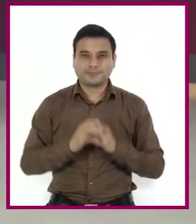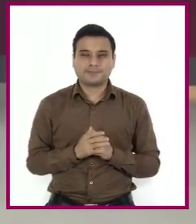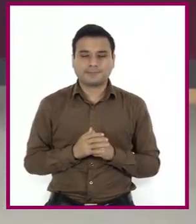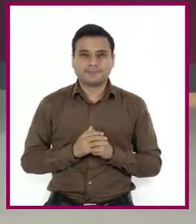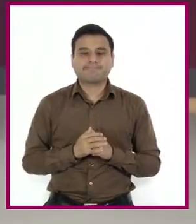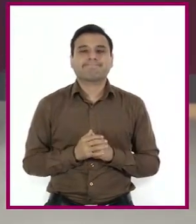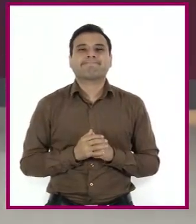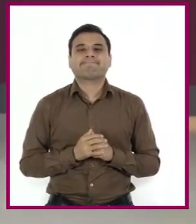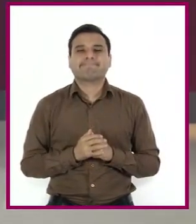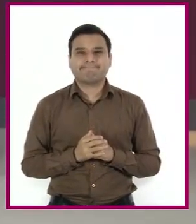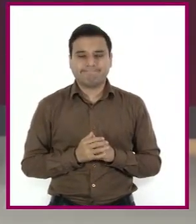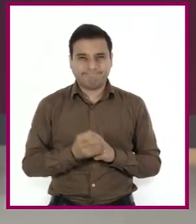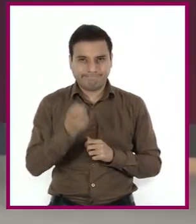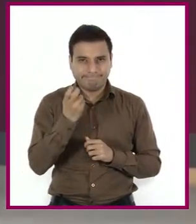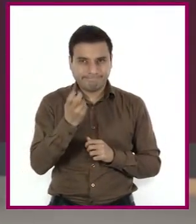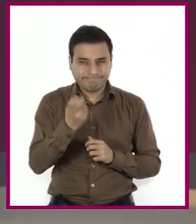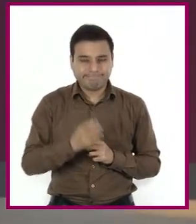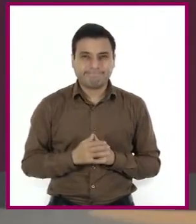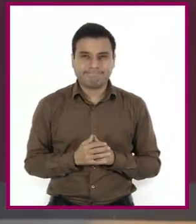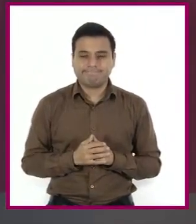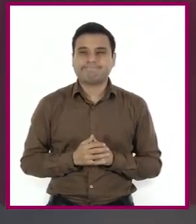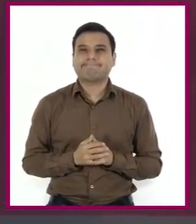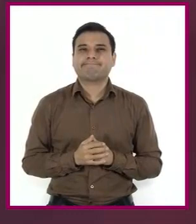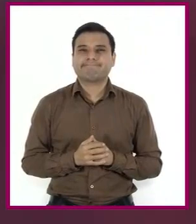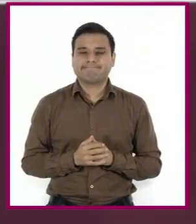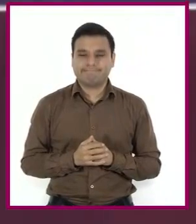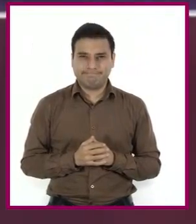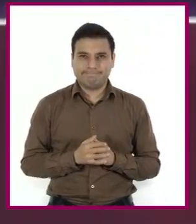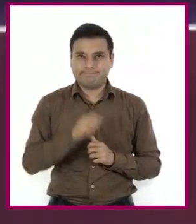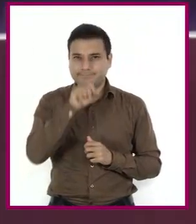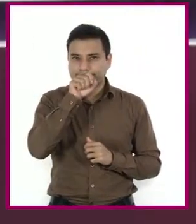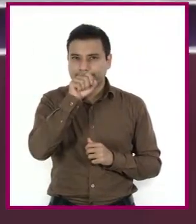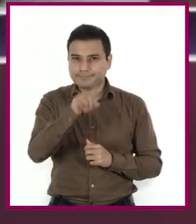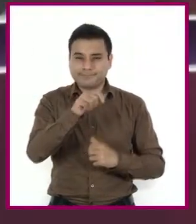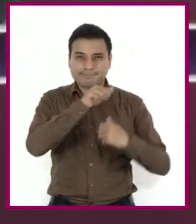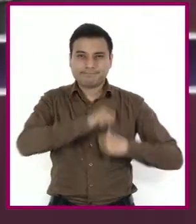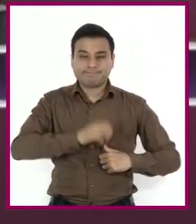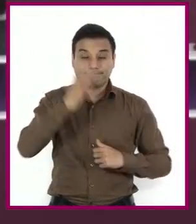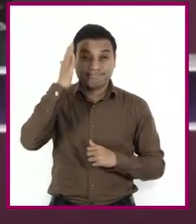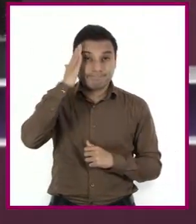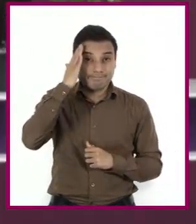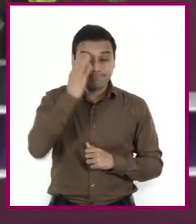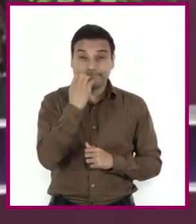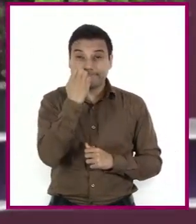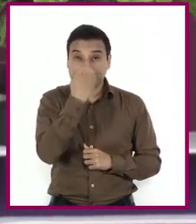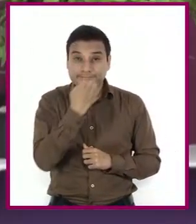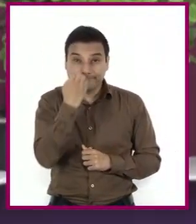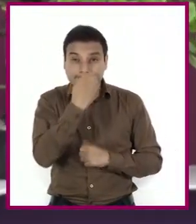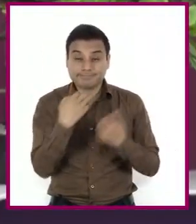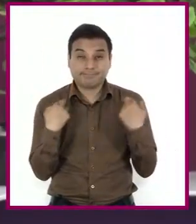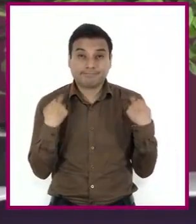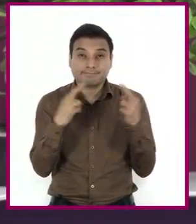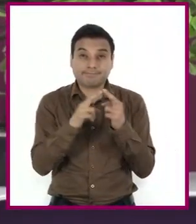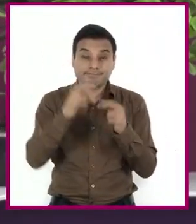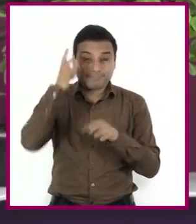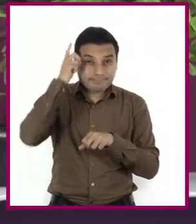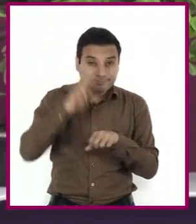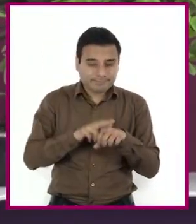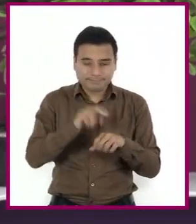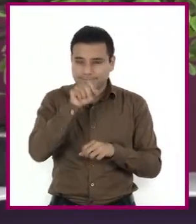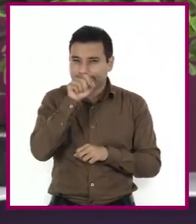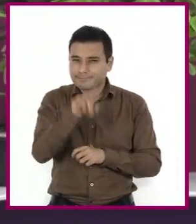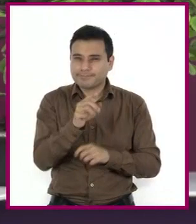mismas cualidades las encontramos también en las autoridades de la escuela, con nuestras profesoras, profesores y